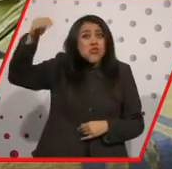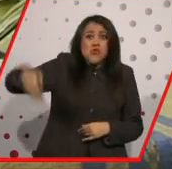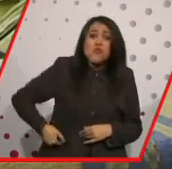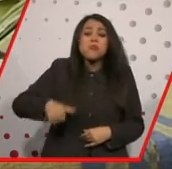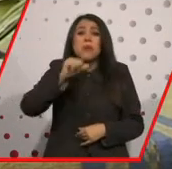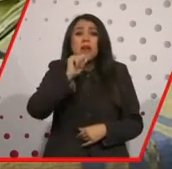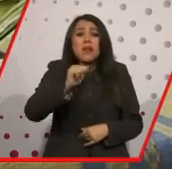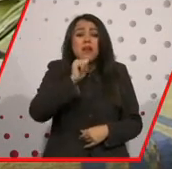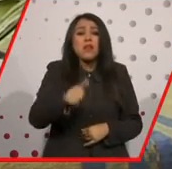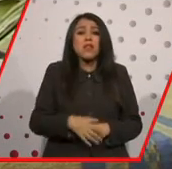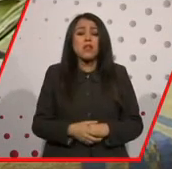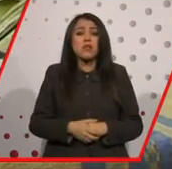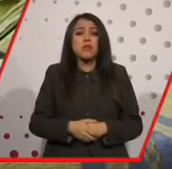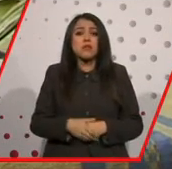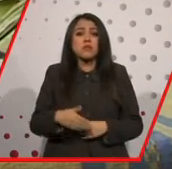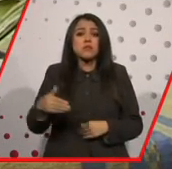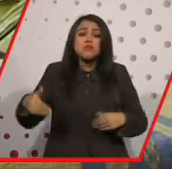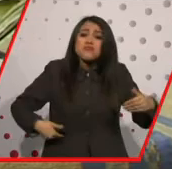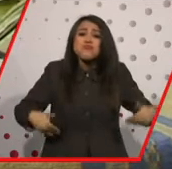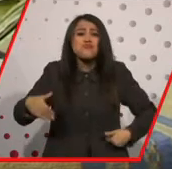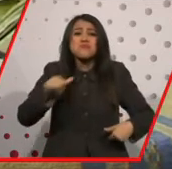desgraciadamente los hechos